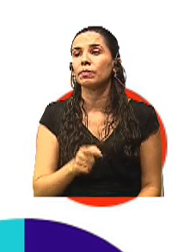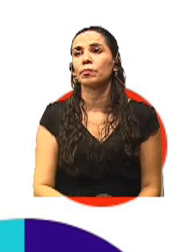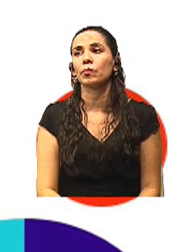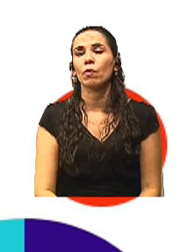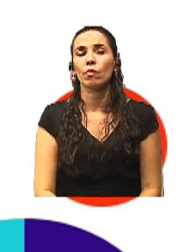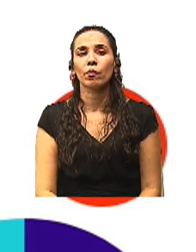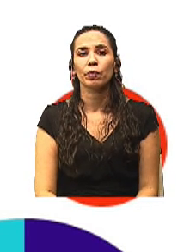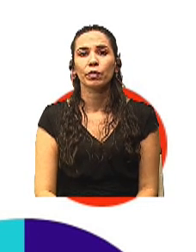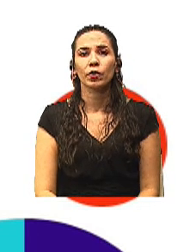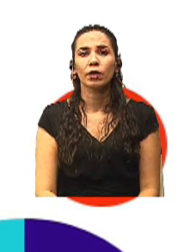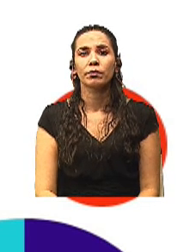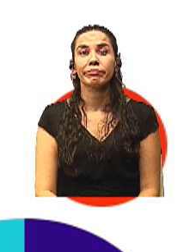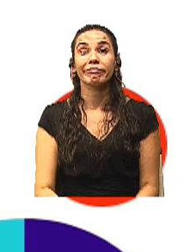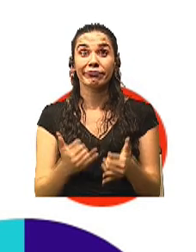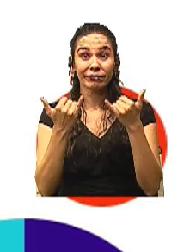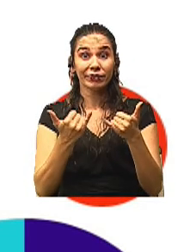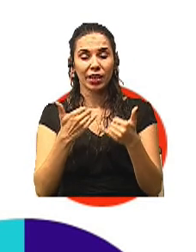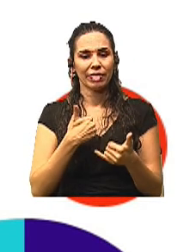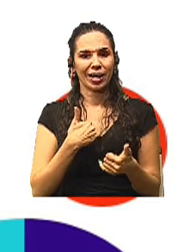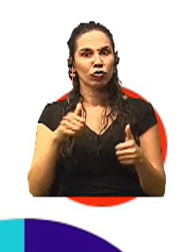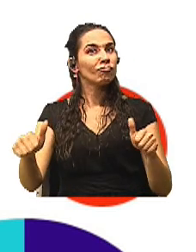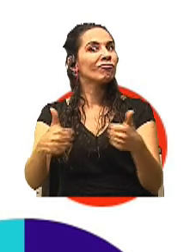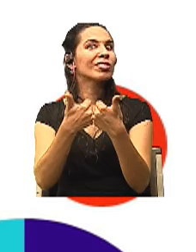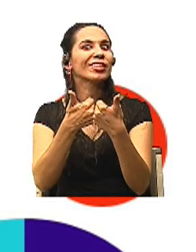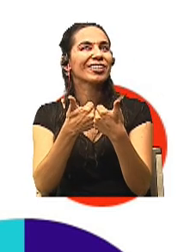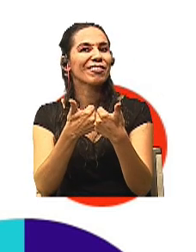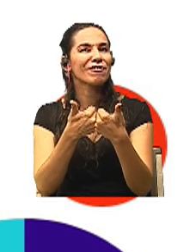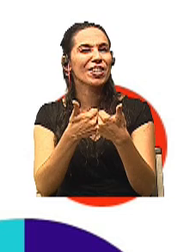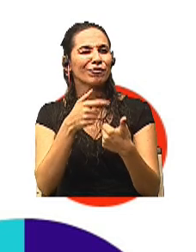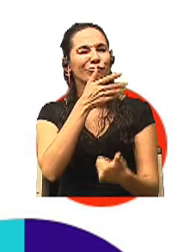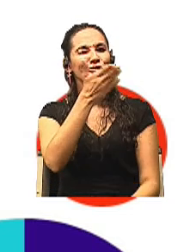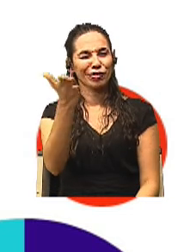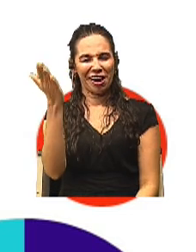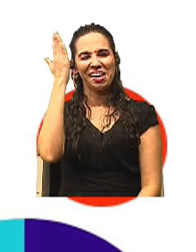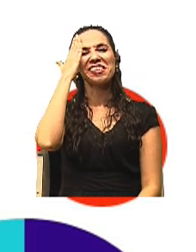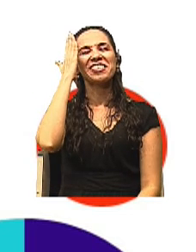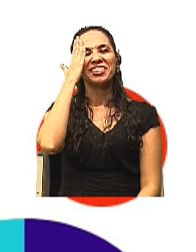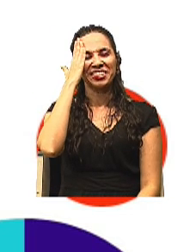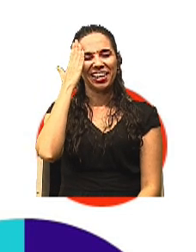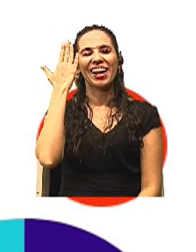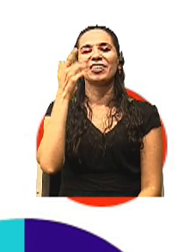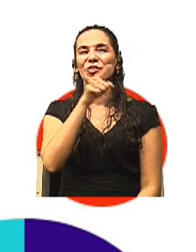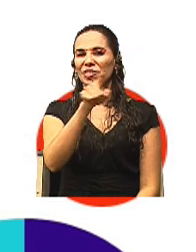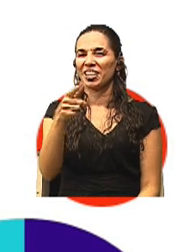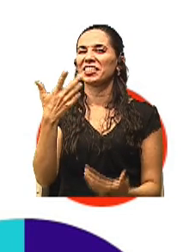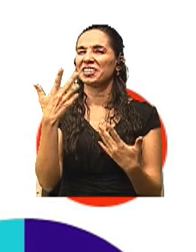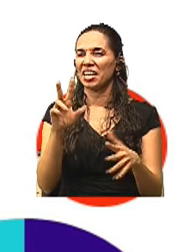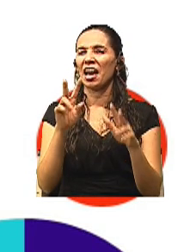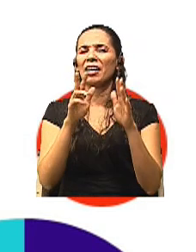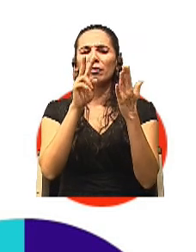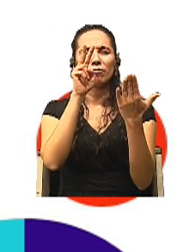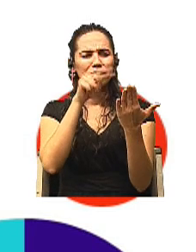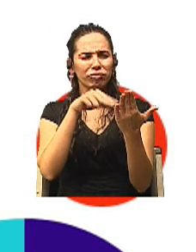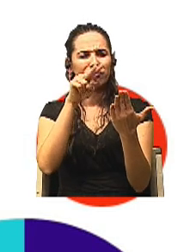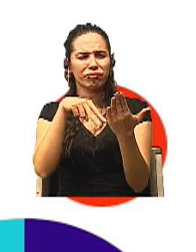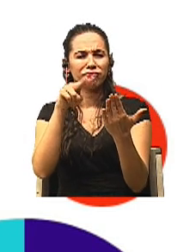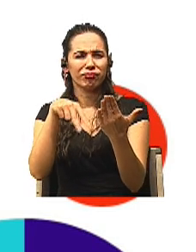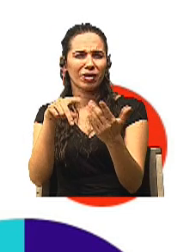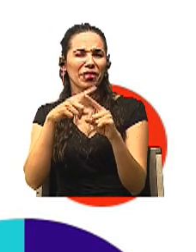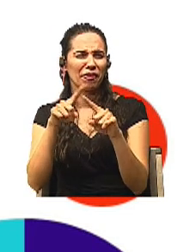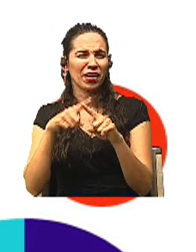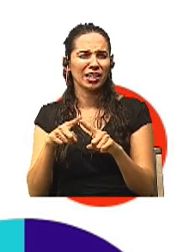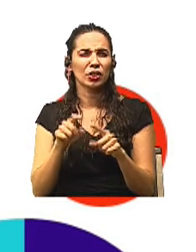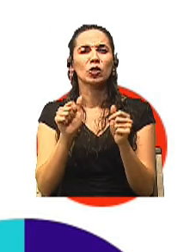Bueno, ahora les tengo un desafío. Yo sé que ustedes ya han visto muchos textos literarios con sus